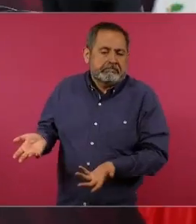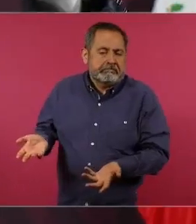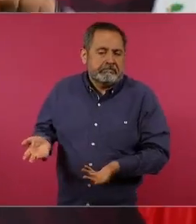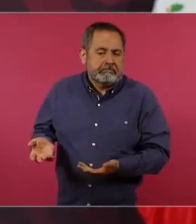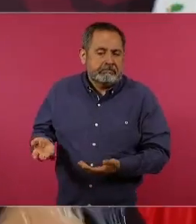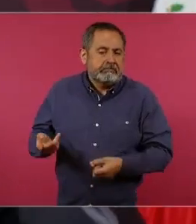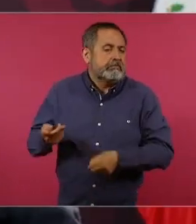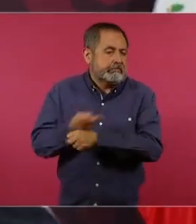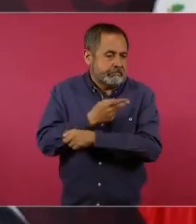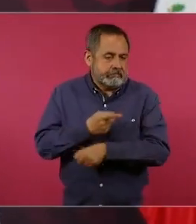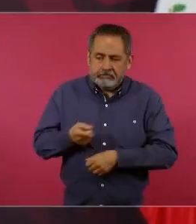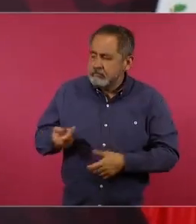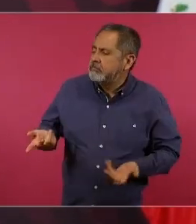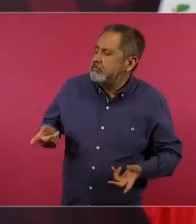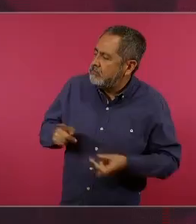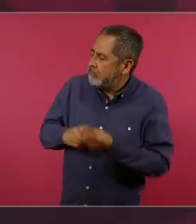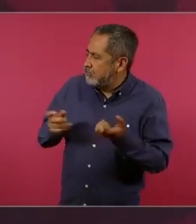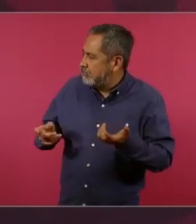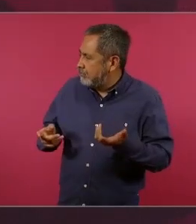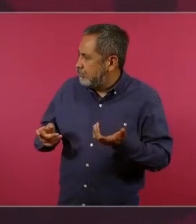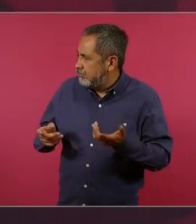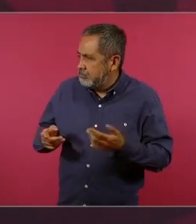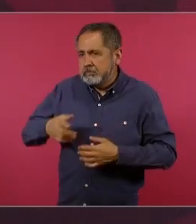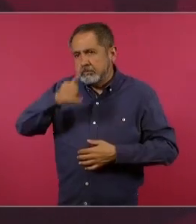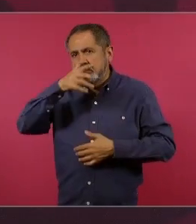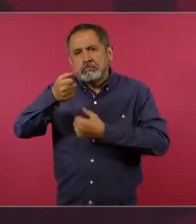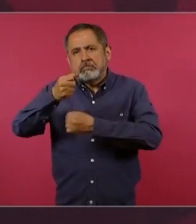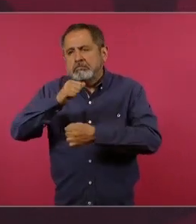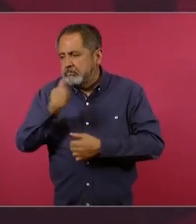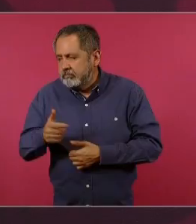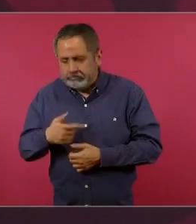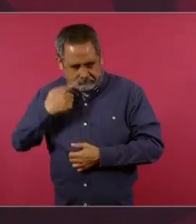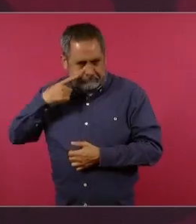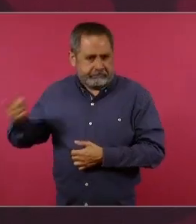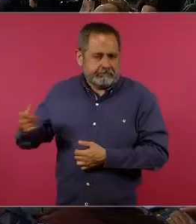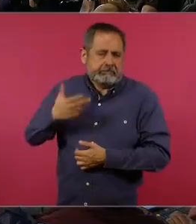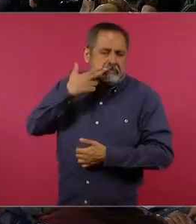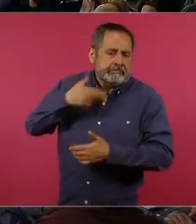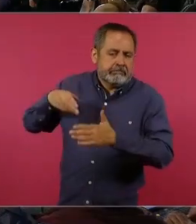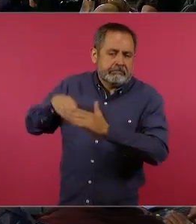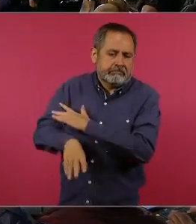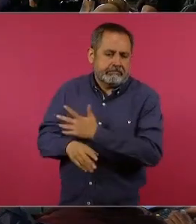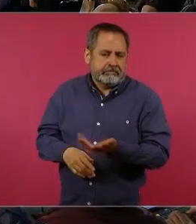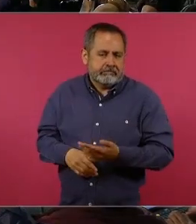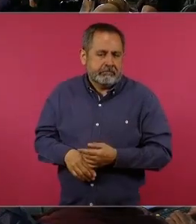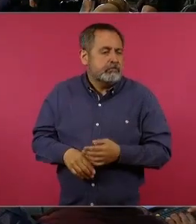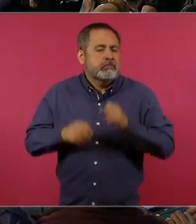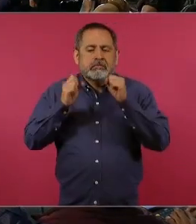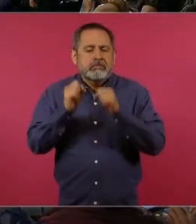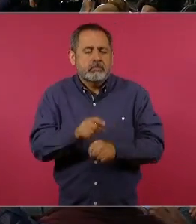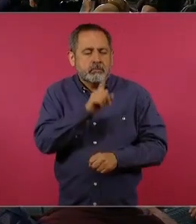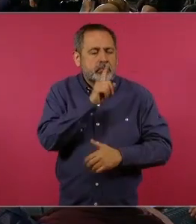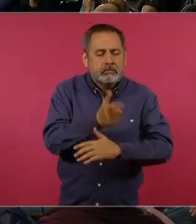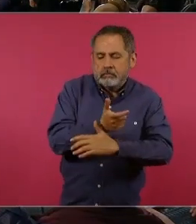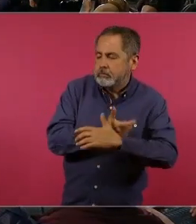¿Qué sucedió? ¿Por qué no hay protesta? Ya le llegaron el precio.